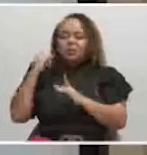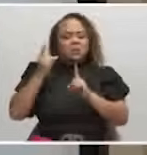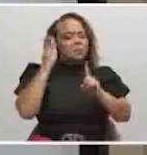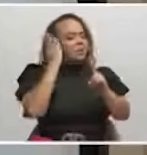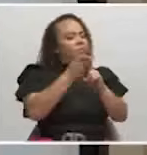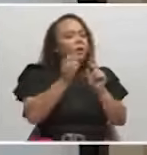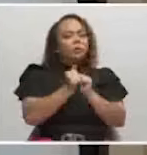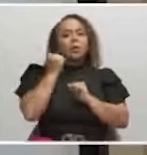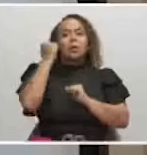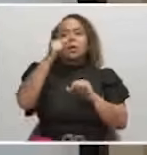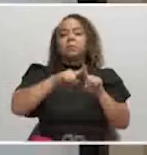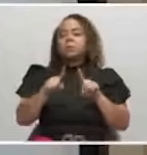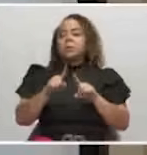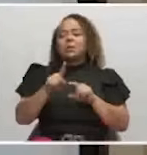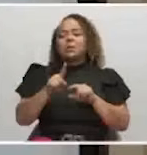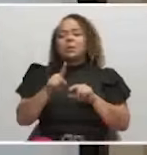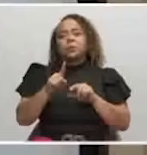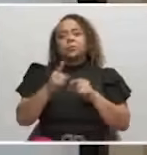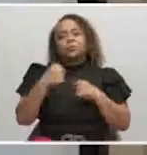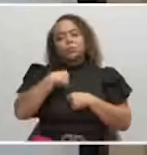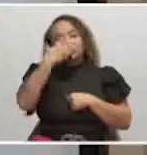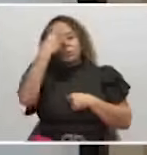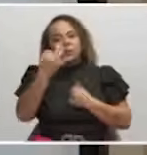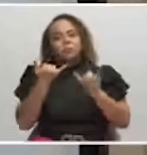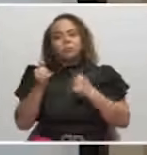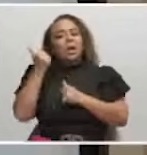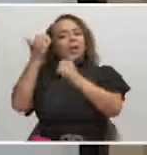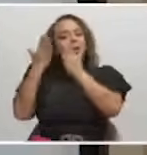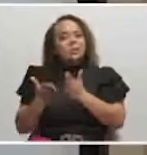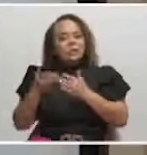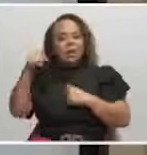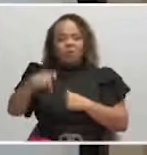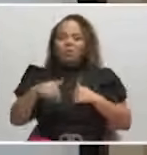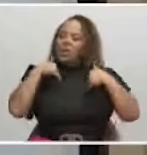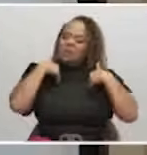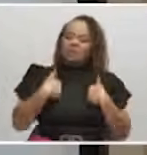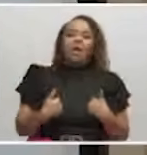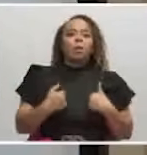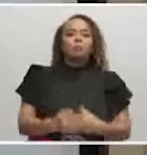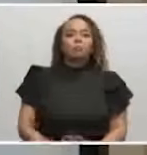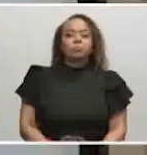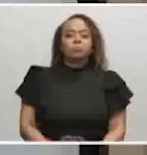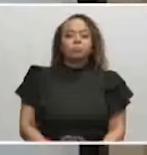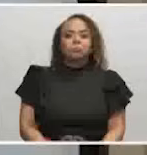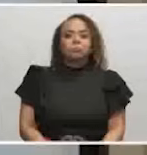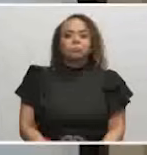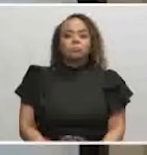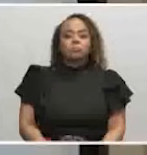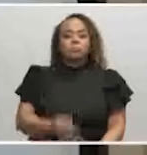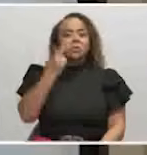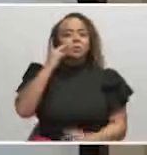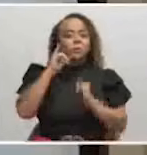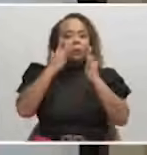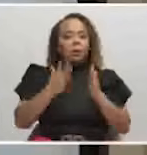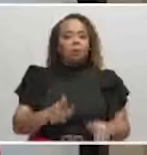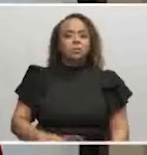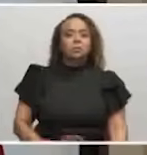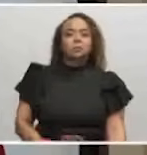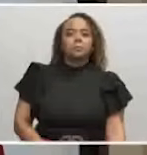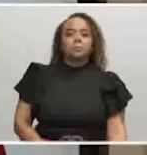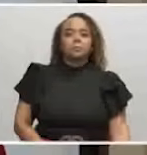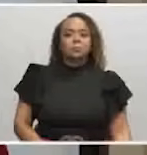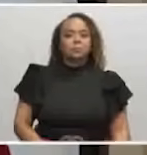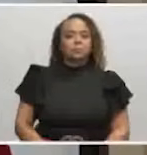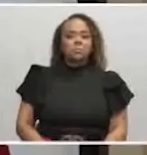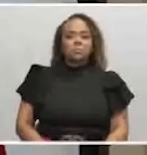liga y siempre lo será, pero yo creo que el aficionado ya hoy está cansado de ver jugadores